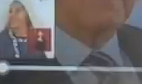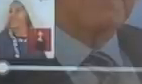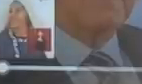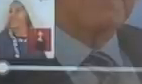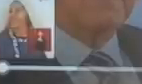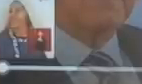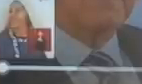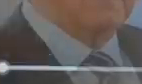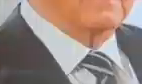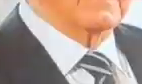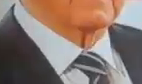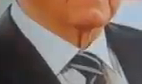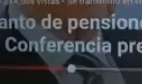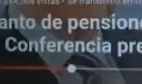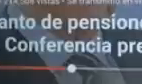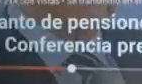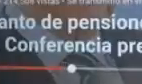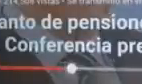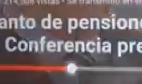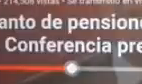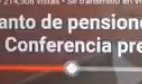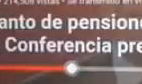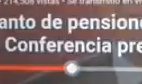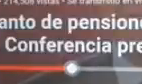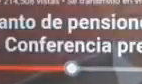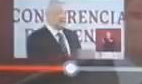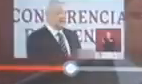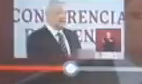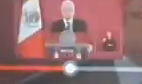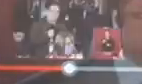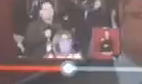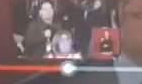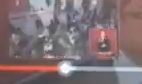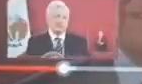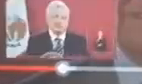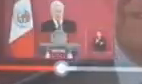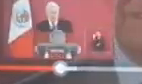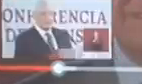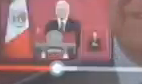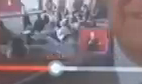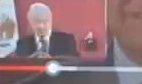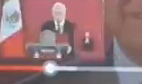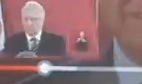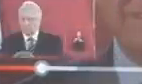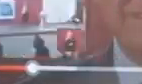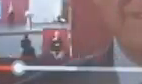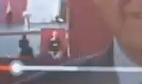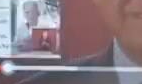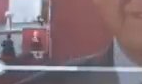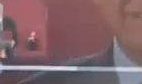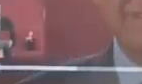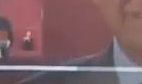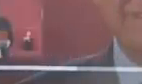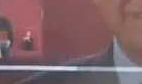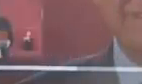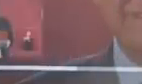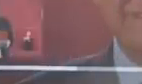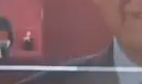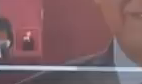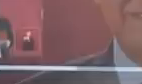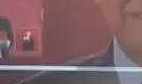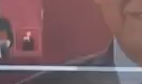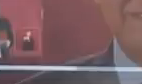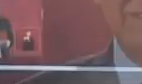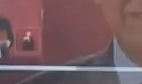adultos mayores, nuestros abuelitos aquí en México, están recibiendo ya estos apoyos. Es a partir de este mes y van